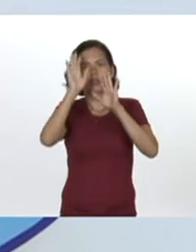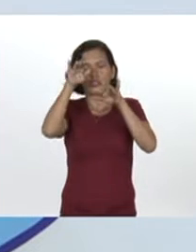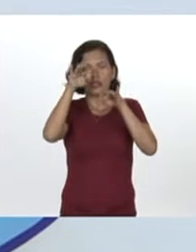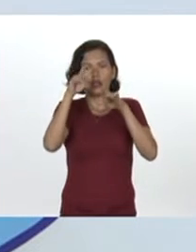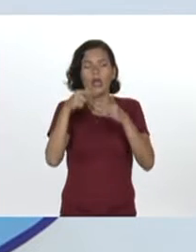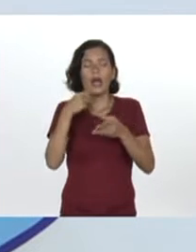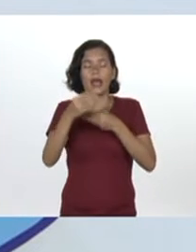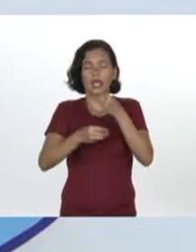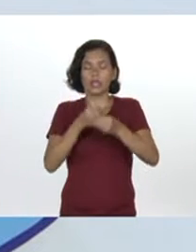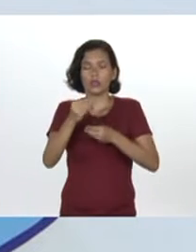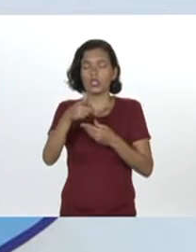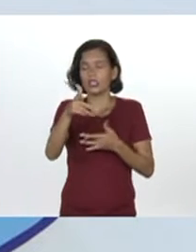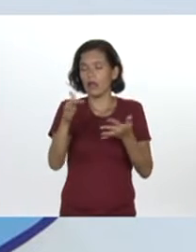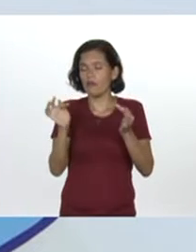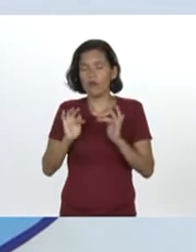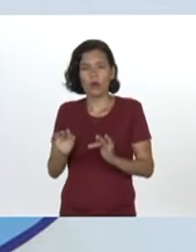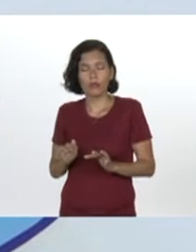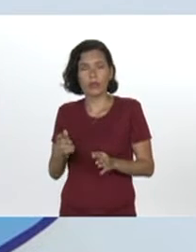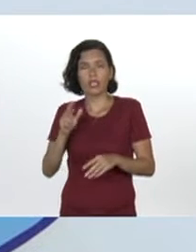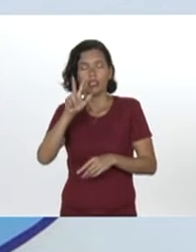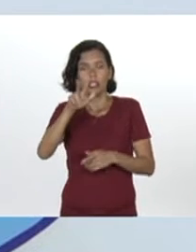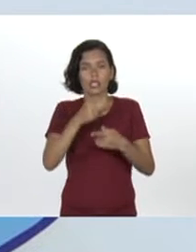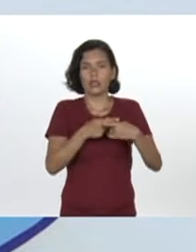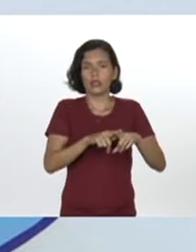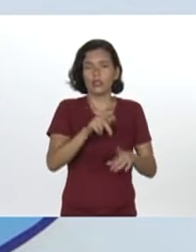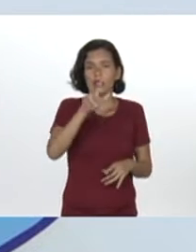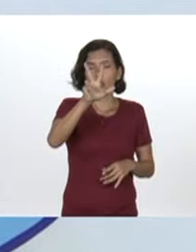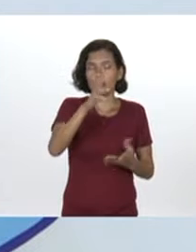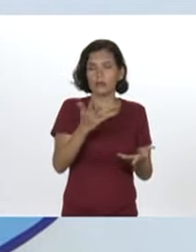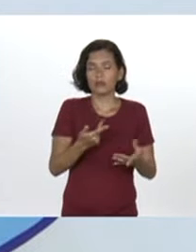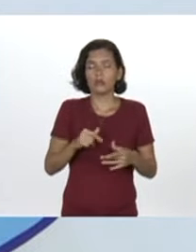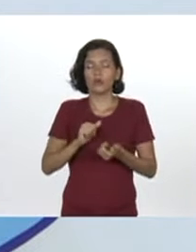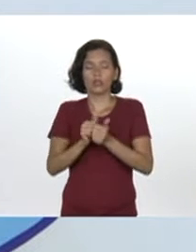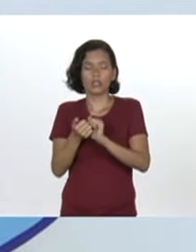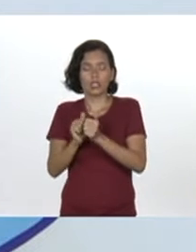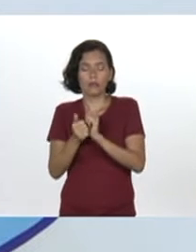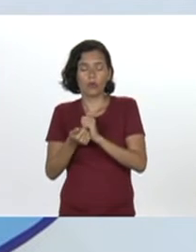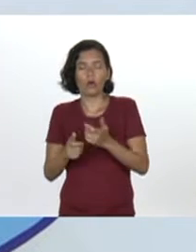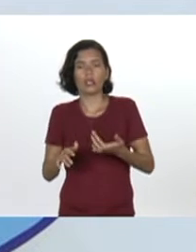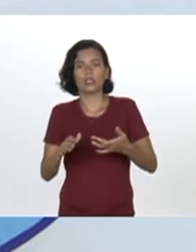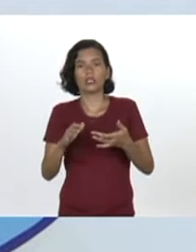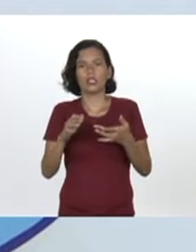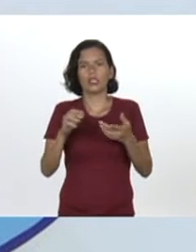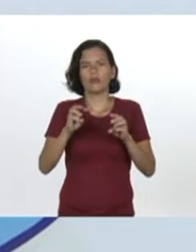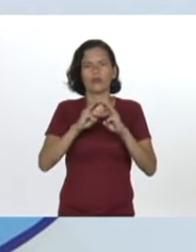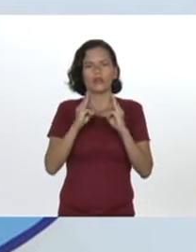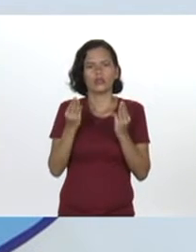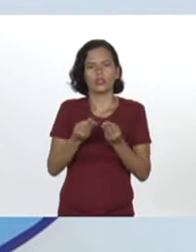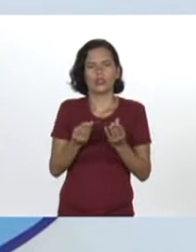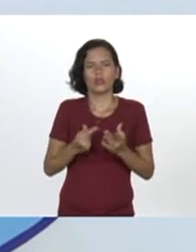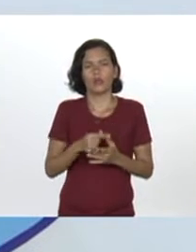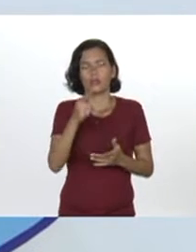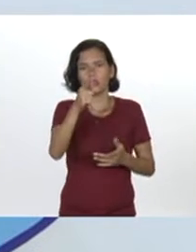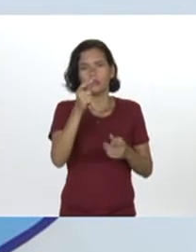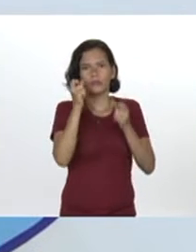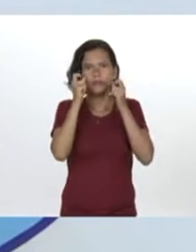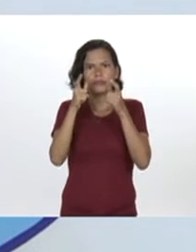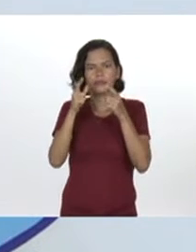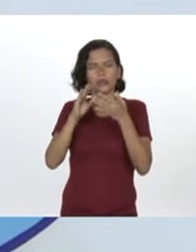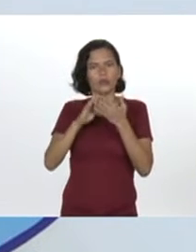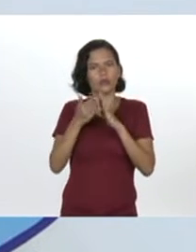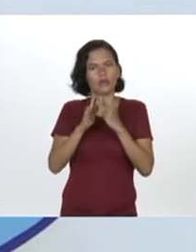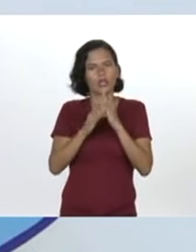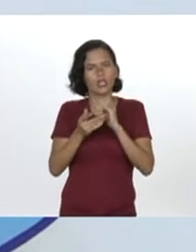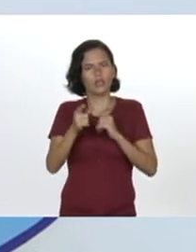deporte a nivel olímpico, como otra disciplina deportiva. Entonces ahora cuando te actives en tu comunidad y desees jugar un baloncesto